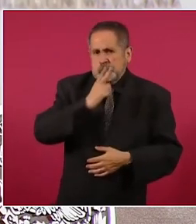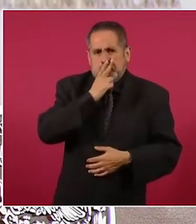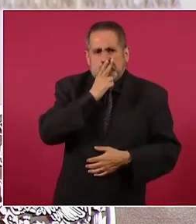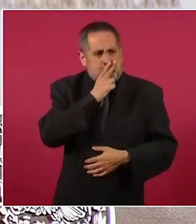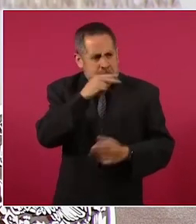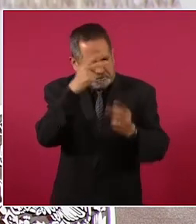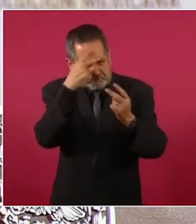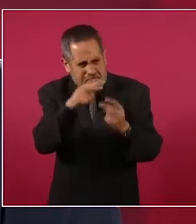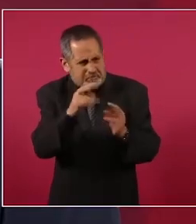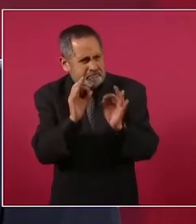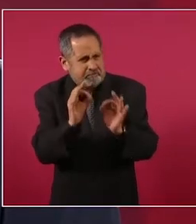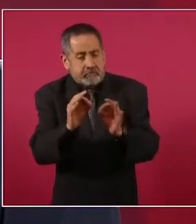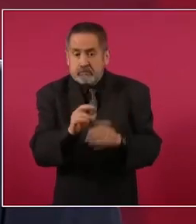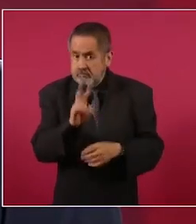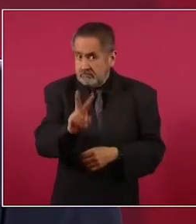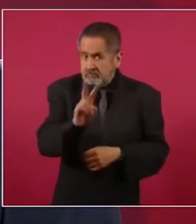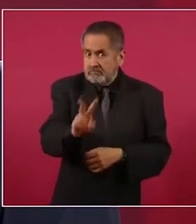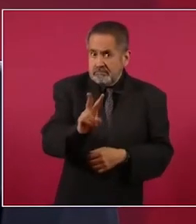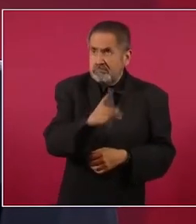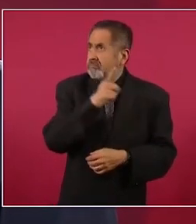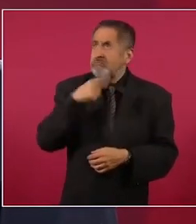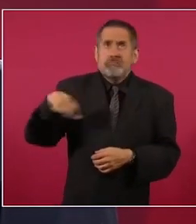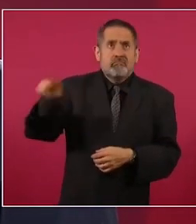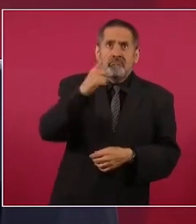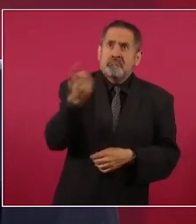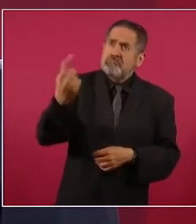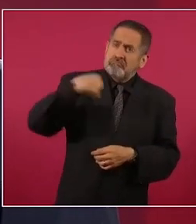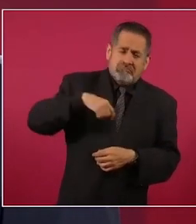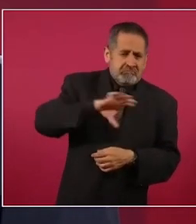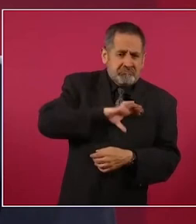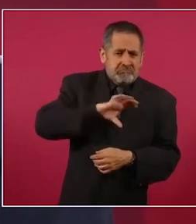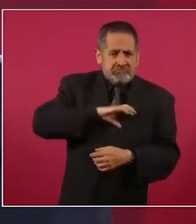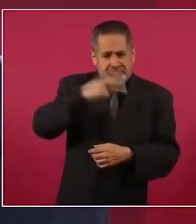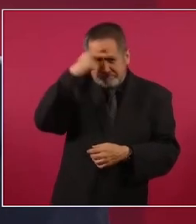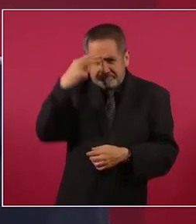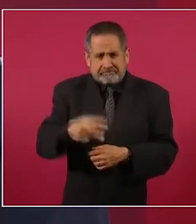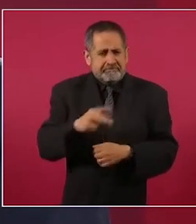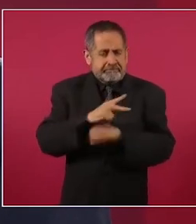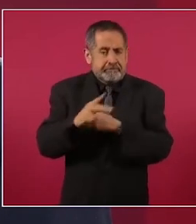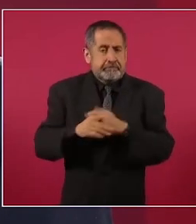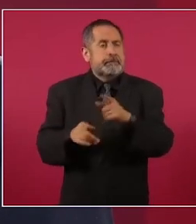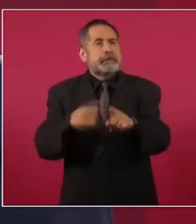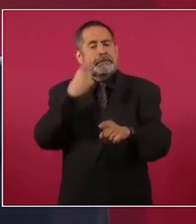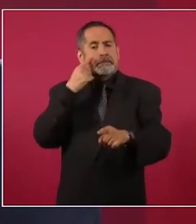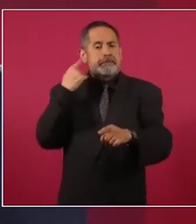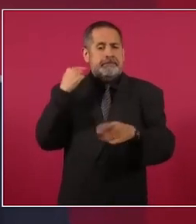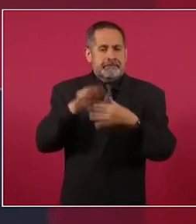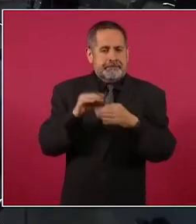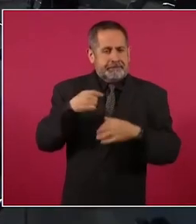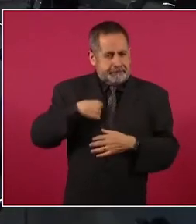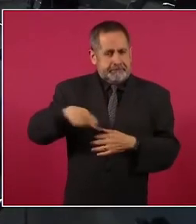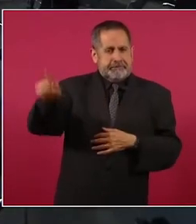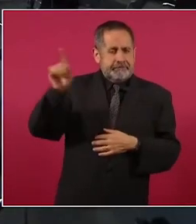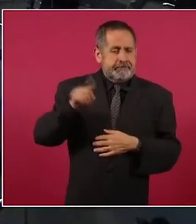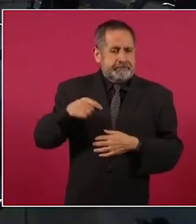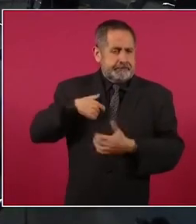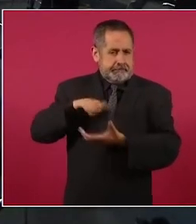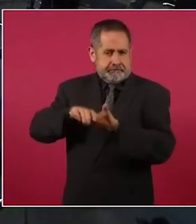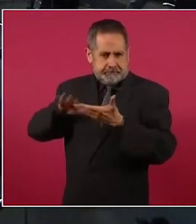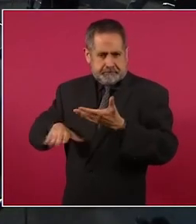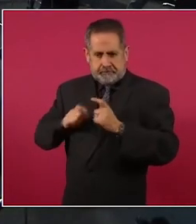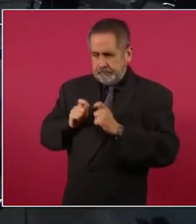quieren a México, a nuestro país. Ahora que fue Beatriz a